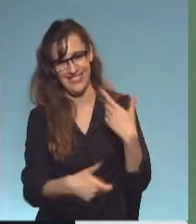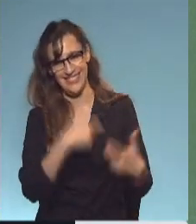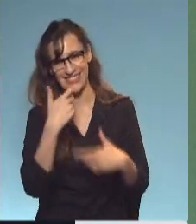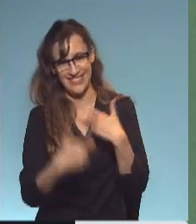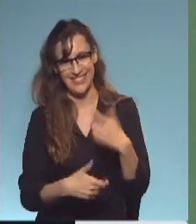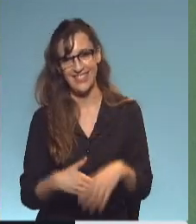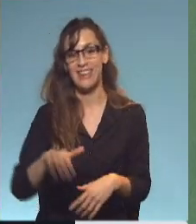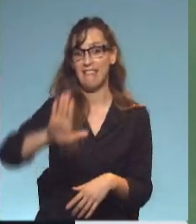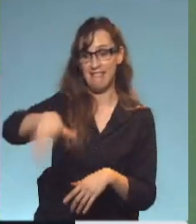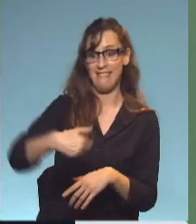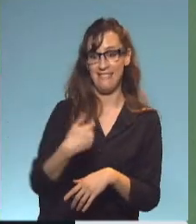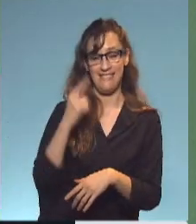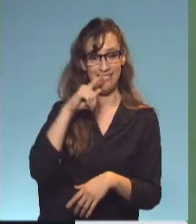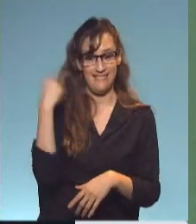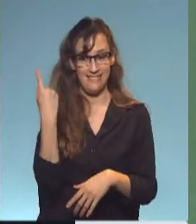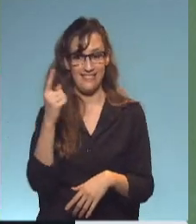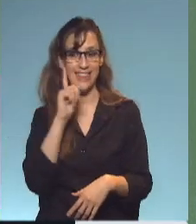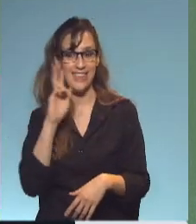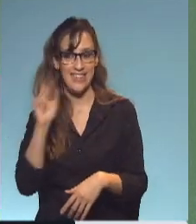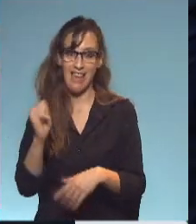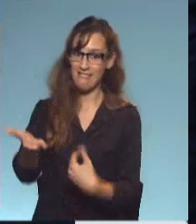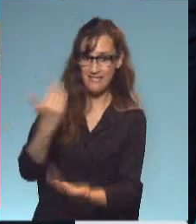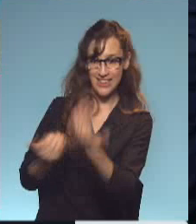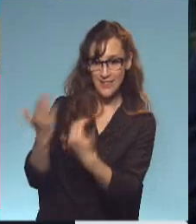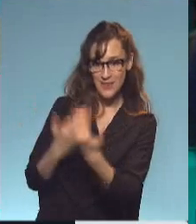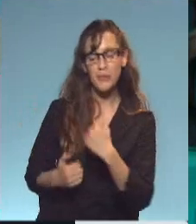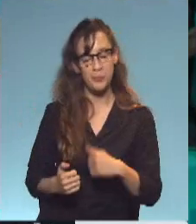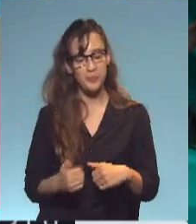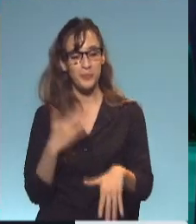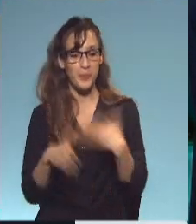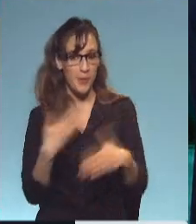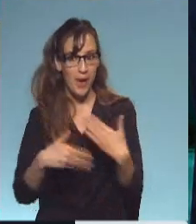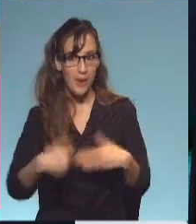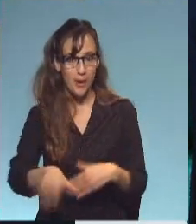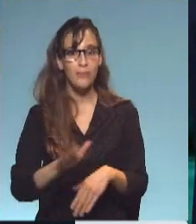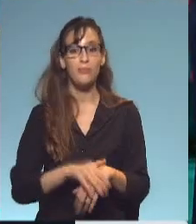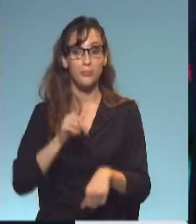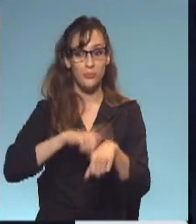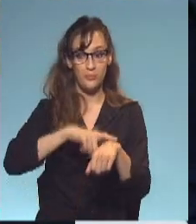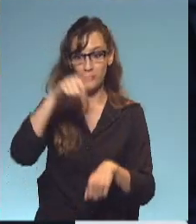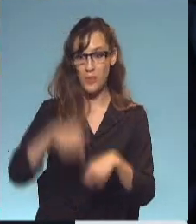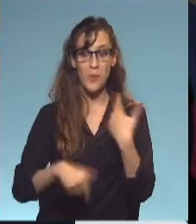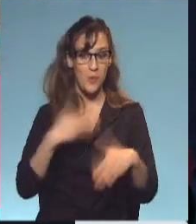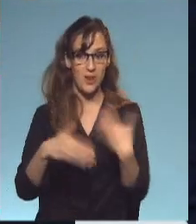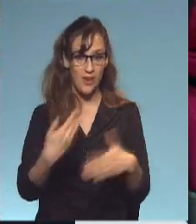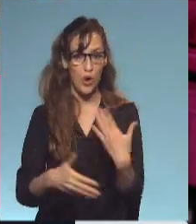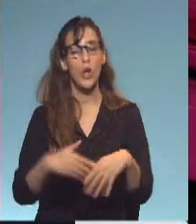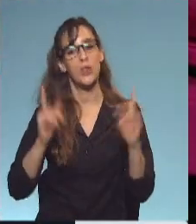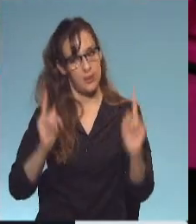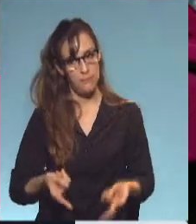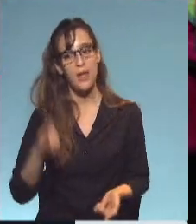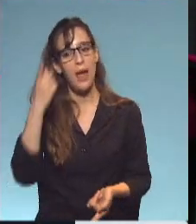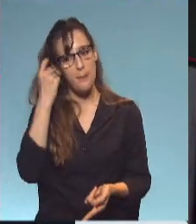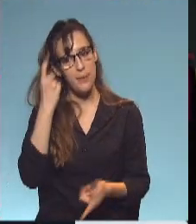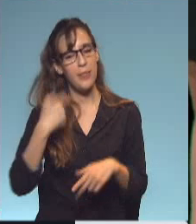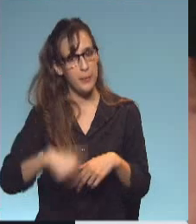súmese, Corrado, súmese, Irina. Por el amor de Dios. ¿Todo bien? ¿Cómo le va? Vengan todos a jugar. Es el momento lúdico del programa en donde también vamos a aprender a memorizar. Sí,